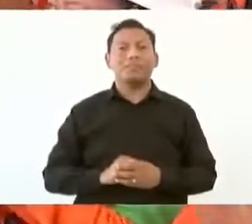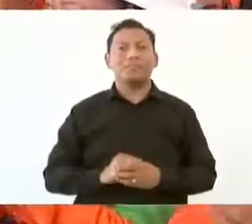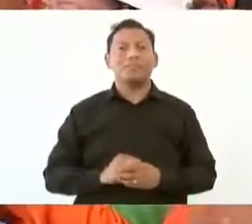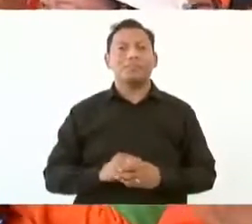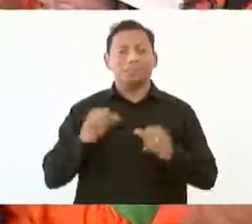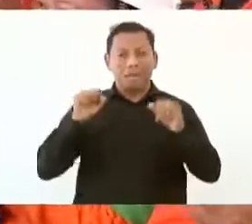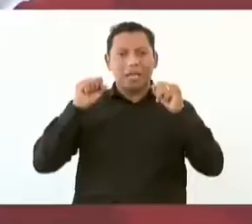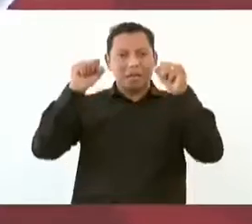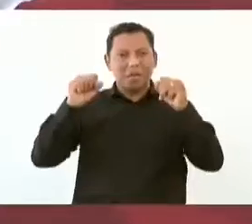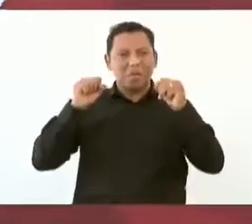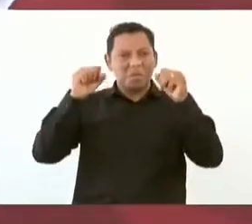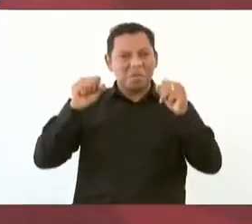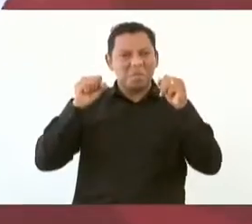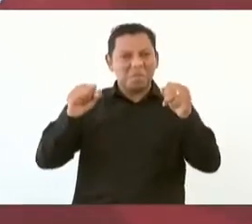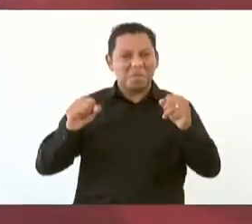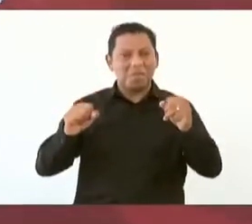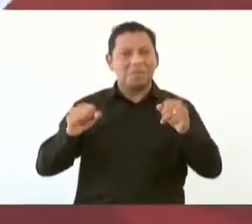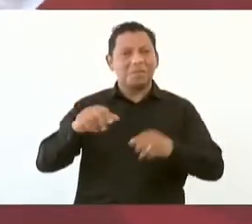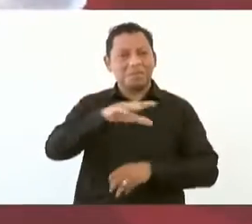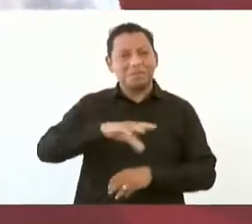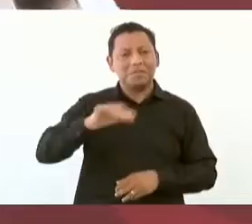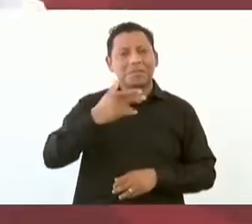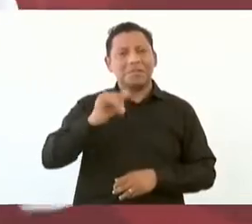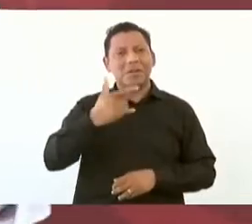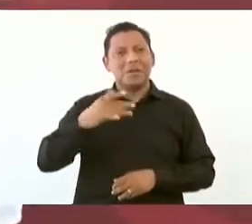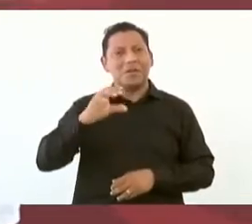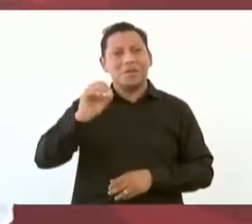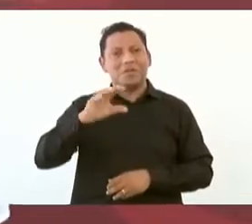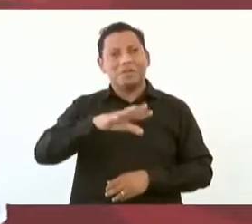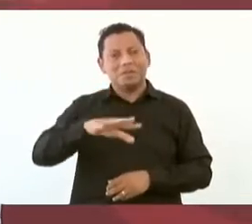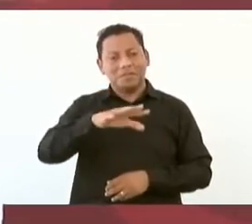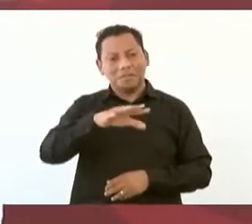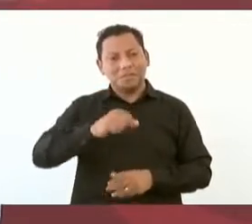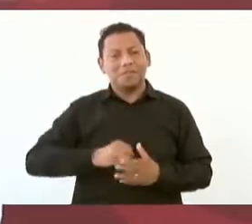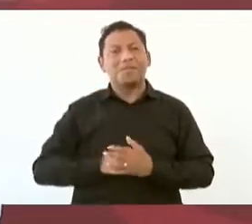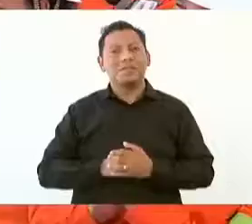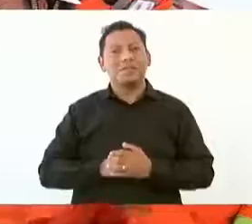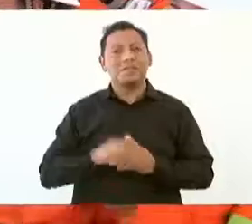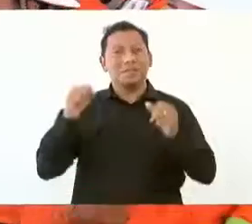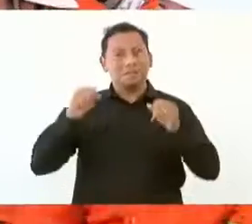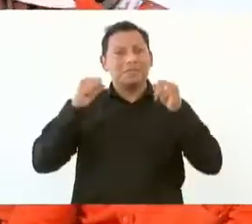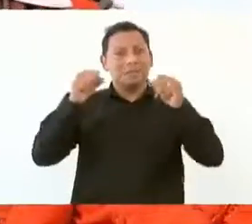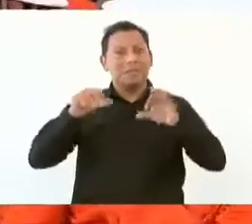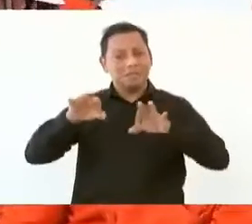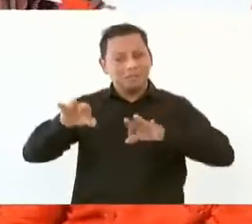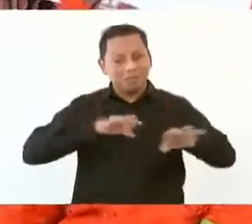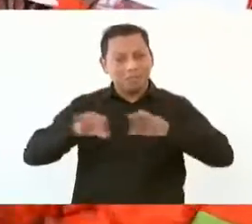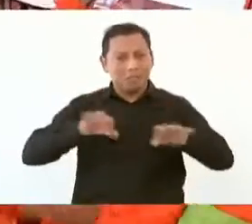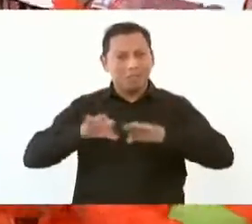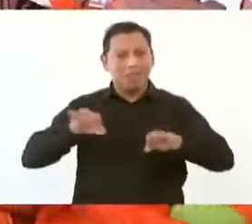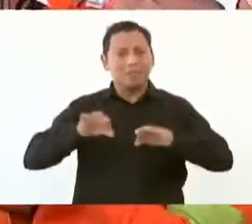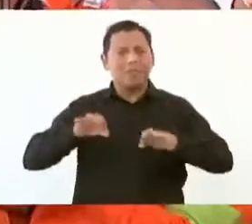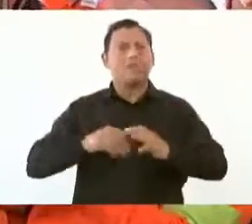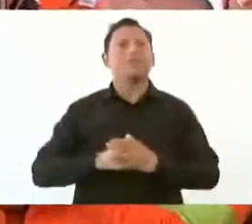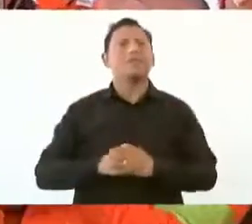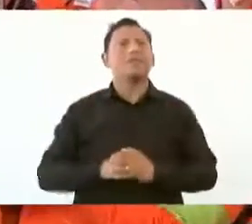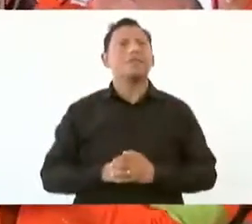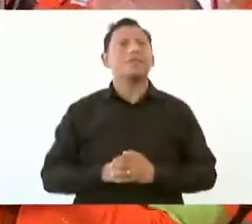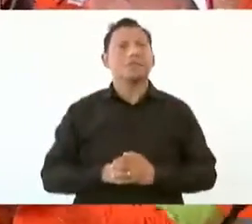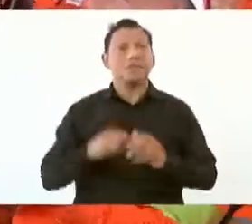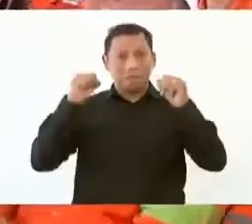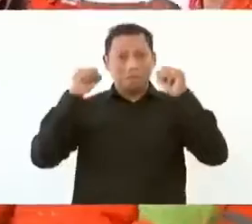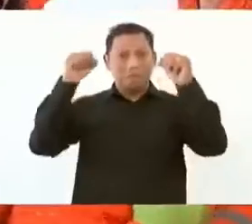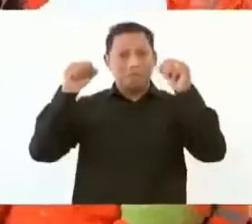Que vivan los mártires de Chicago. Que vivan los trabajadores.